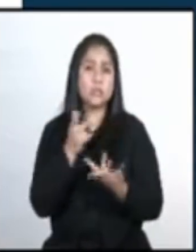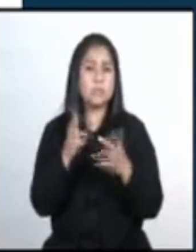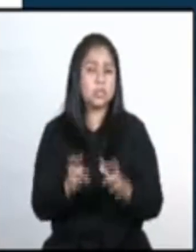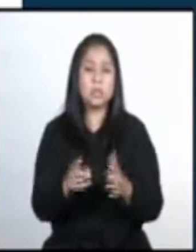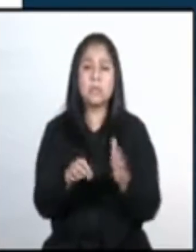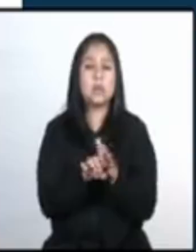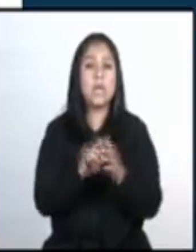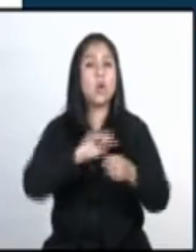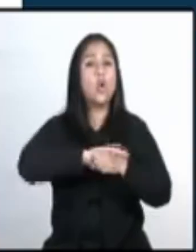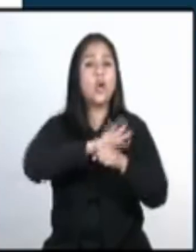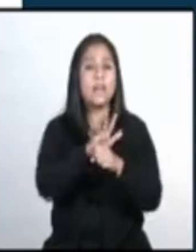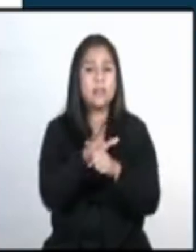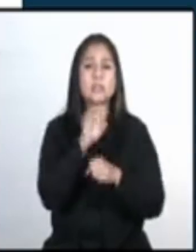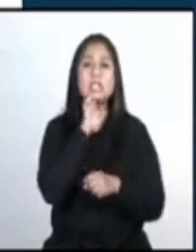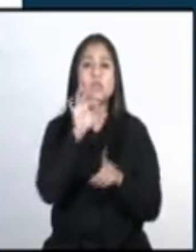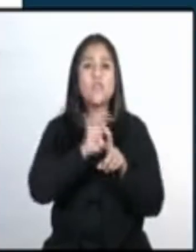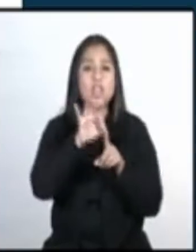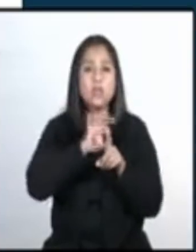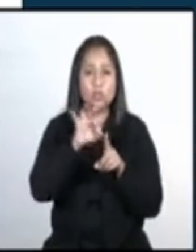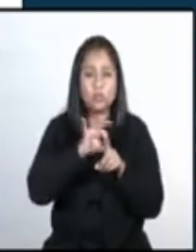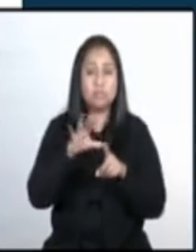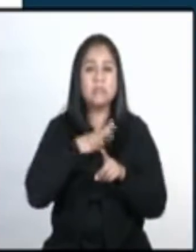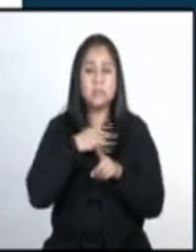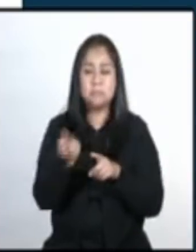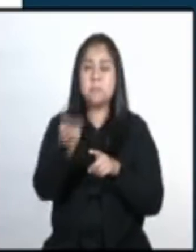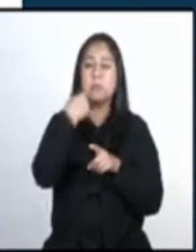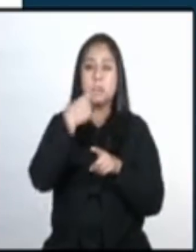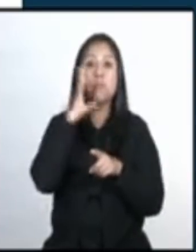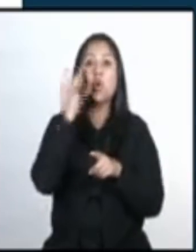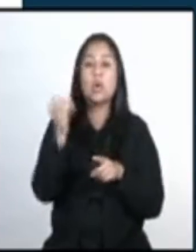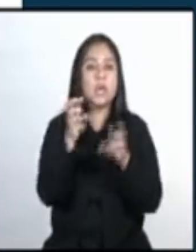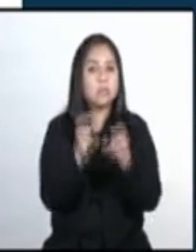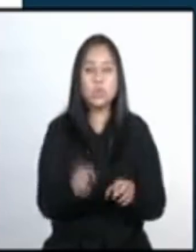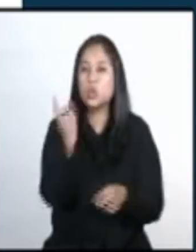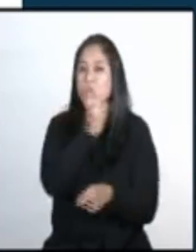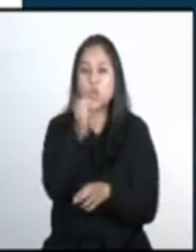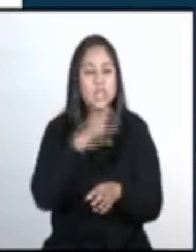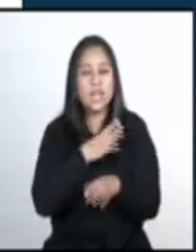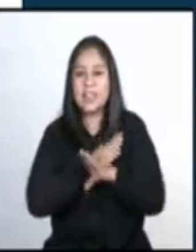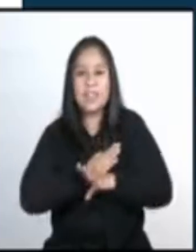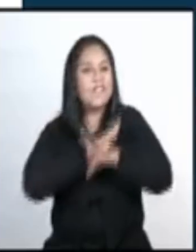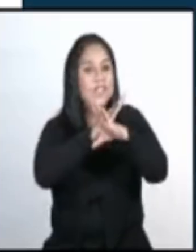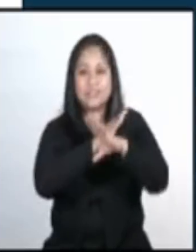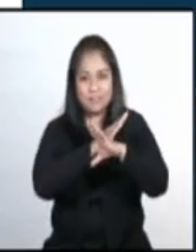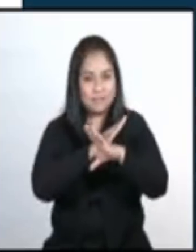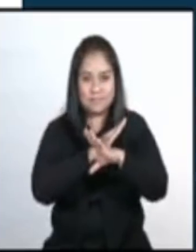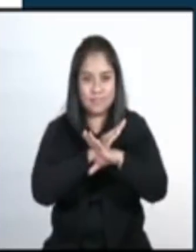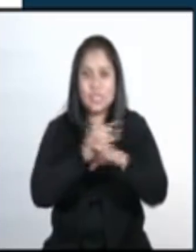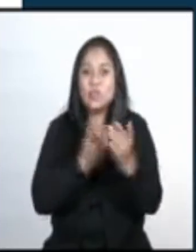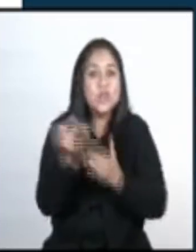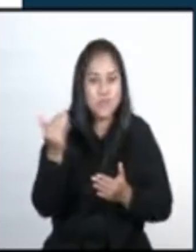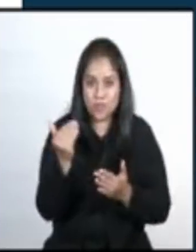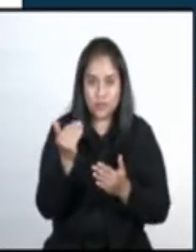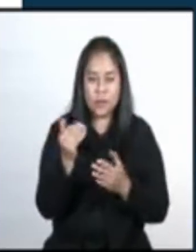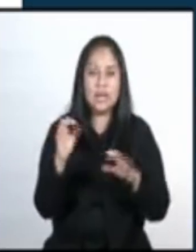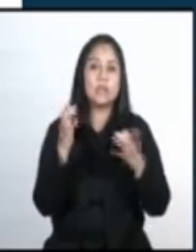el coronavirus es un virus que está pegándonos fuerte porque el ser humano no teníamos defensa contra este virus, es nuevo